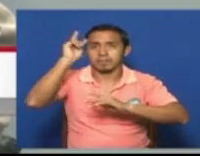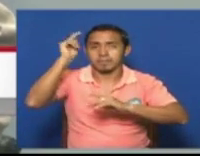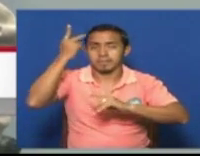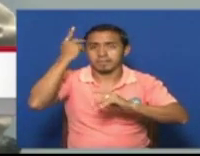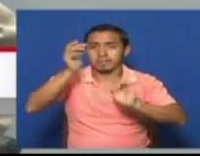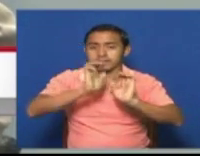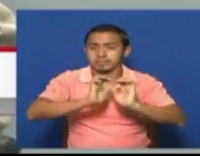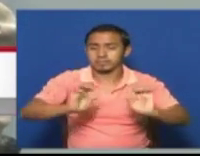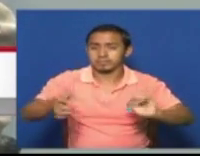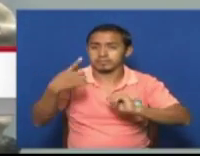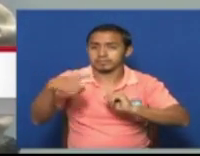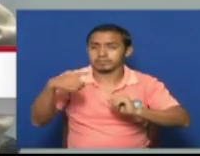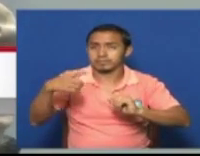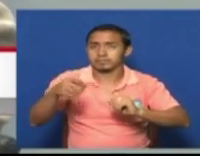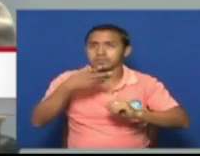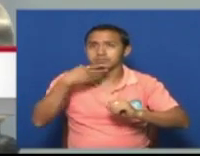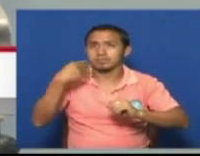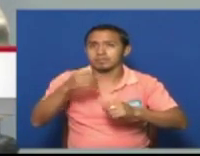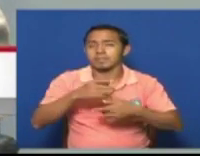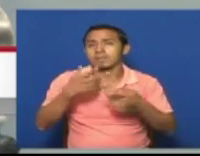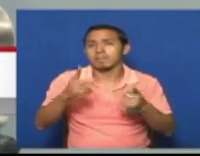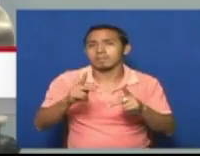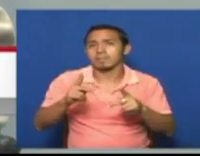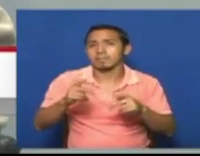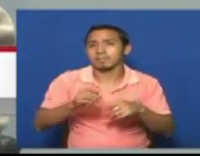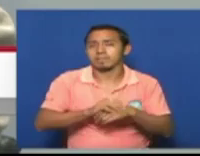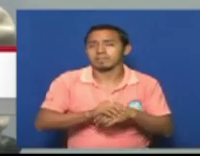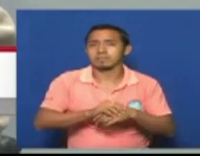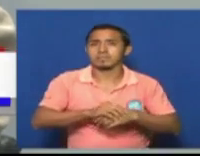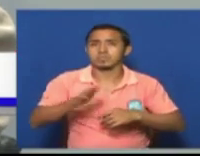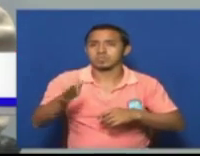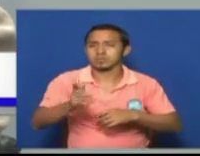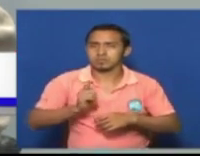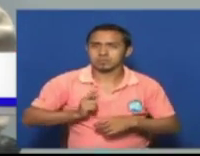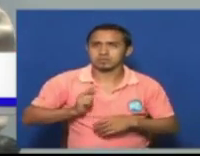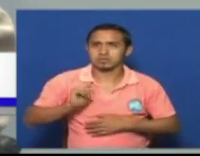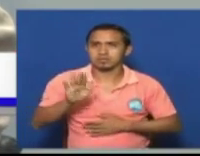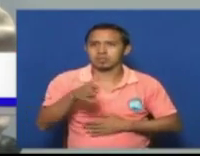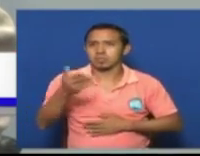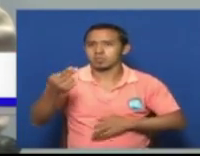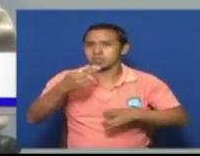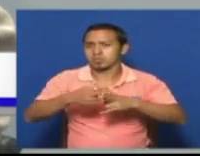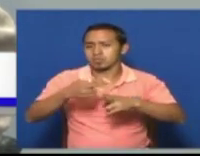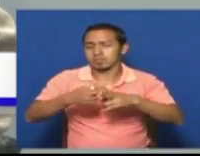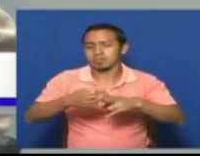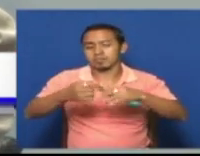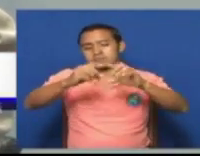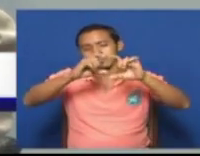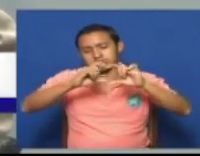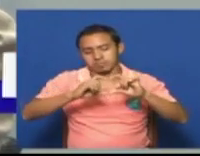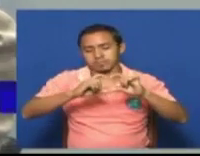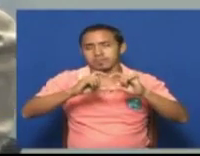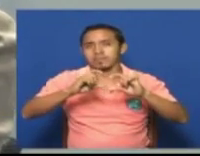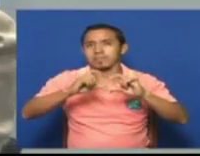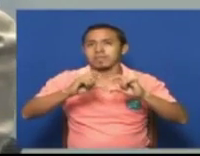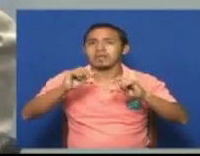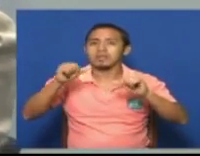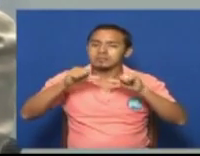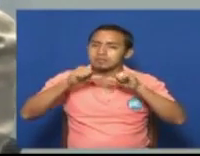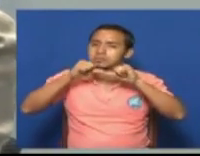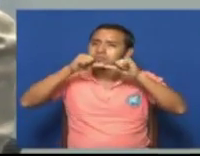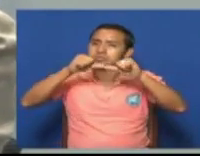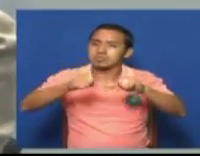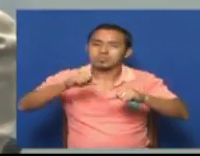restitución de derechos de la niñez la adolescencia pero también tiene un nombre más lírico no y seguimos imaginando un